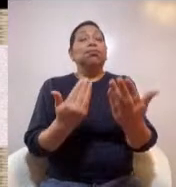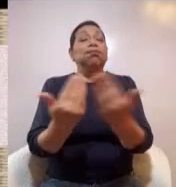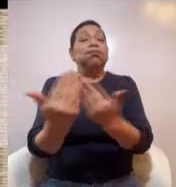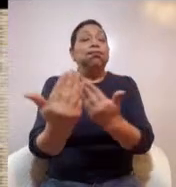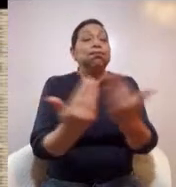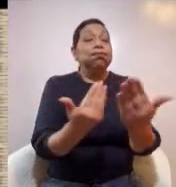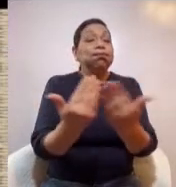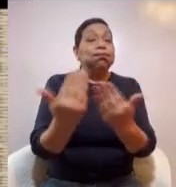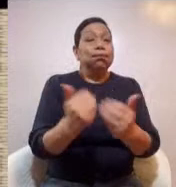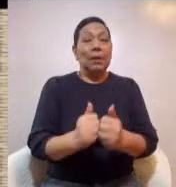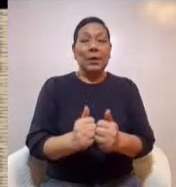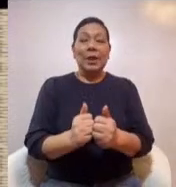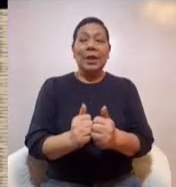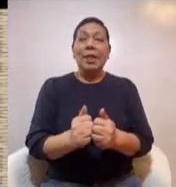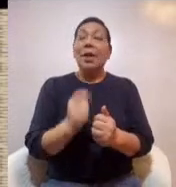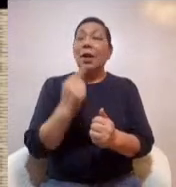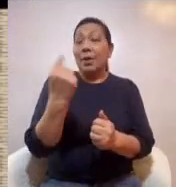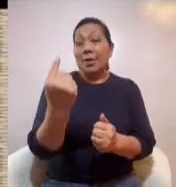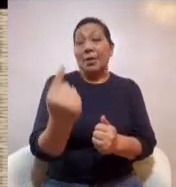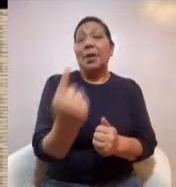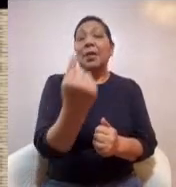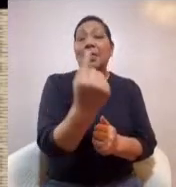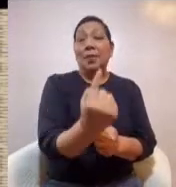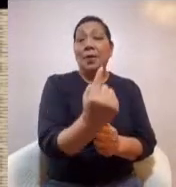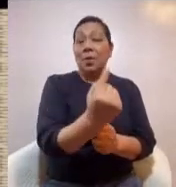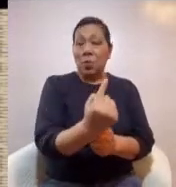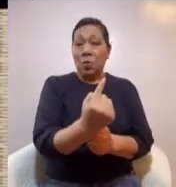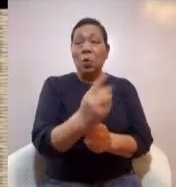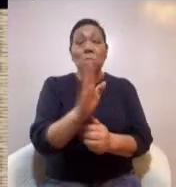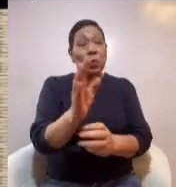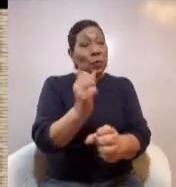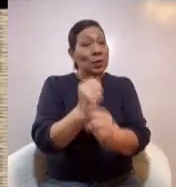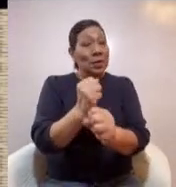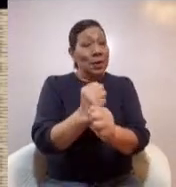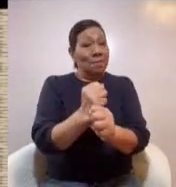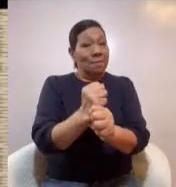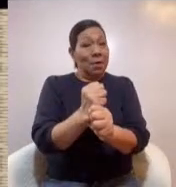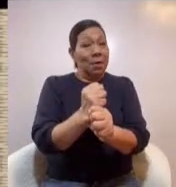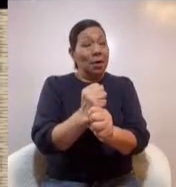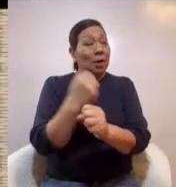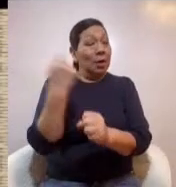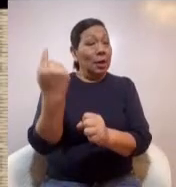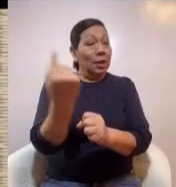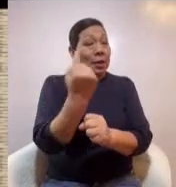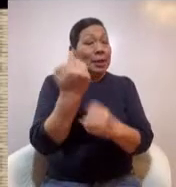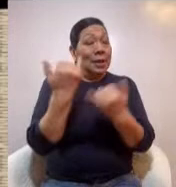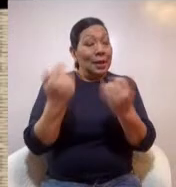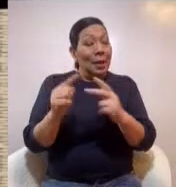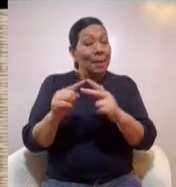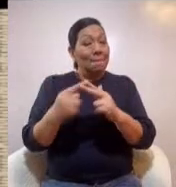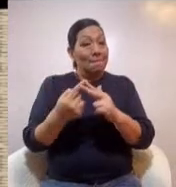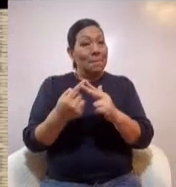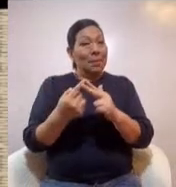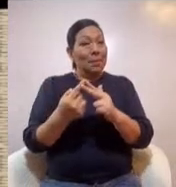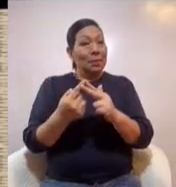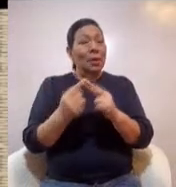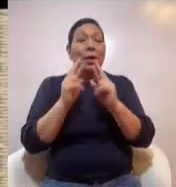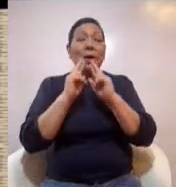e intercambian, digamos, cada uno el producto de su trabajo, y generan desde